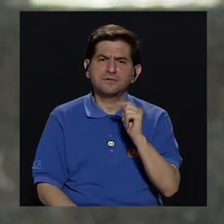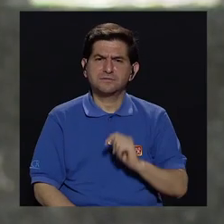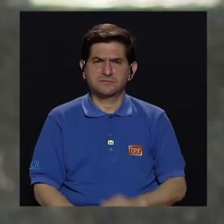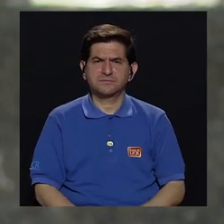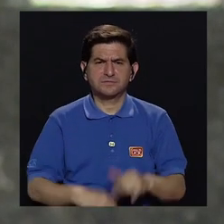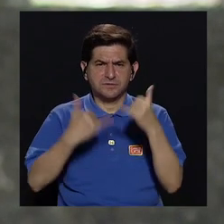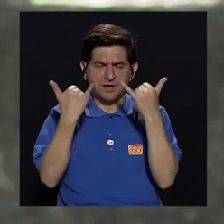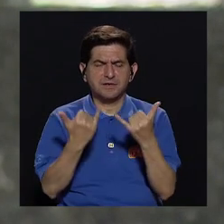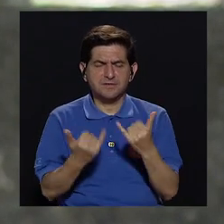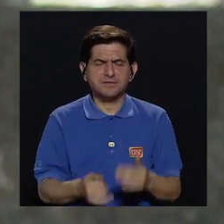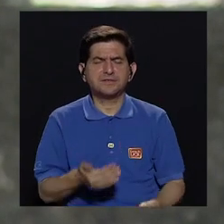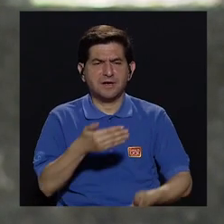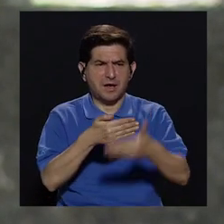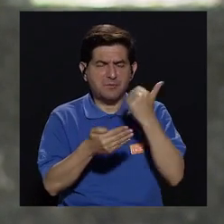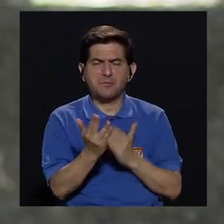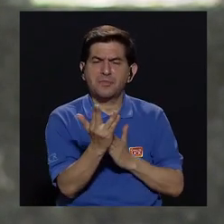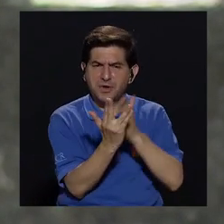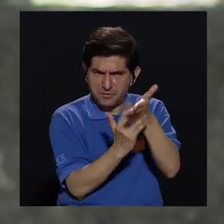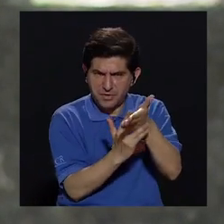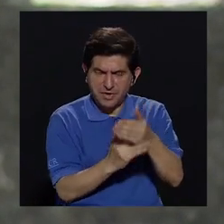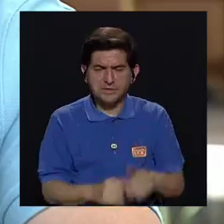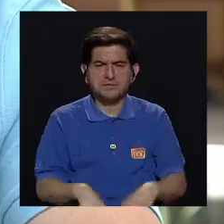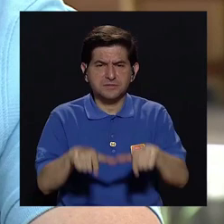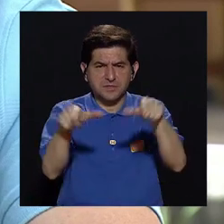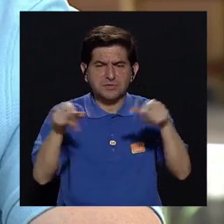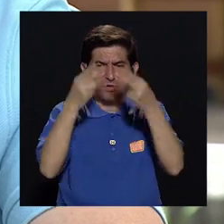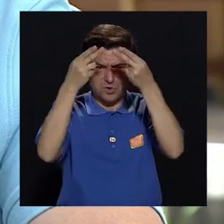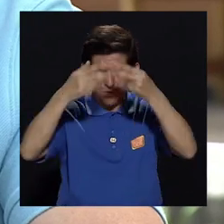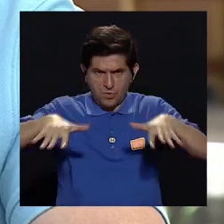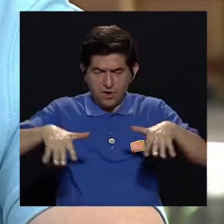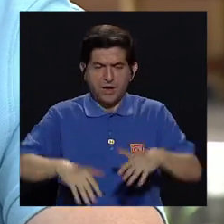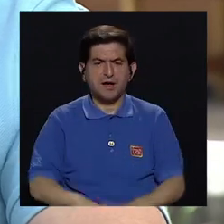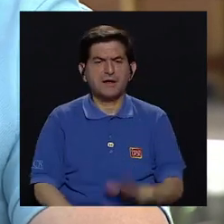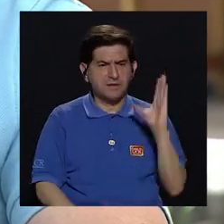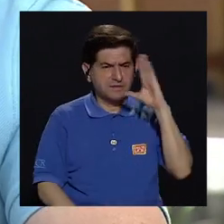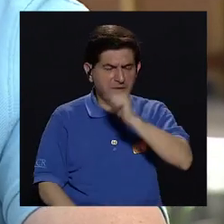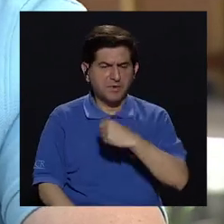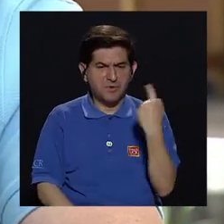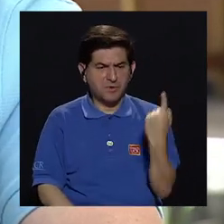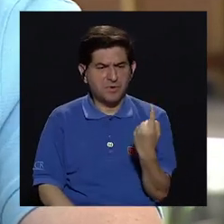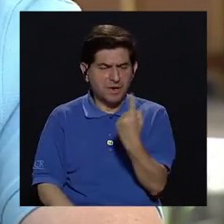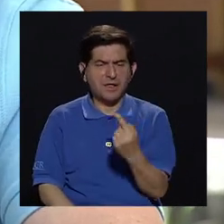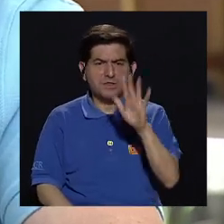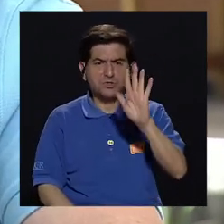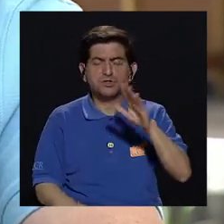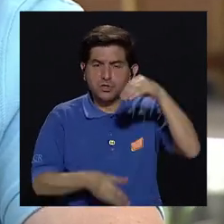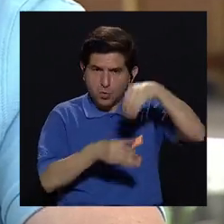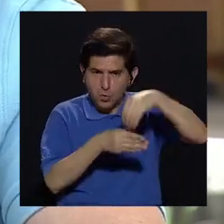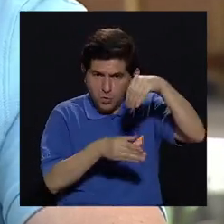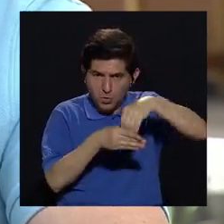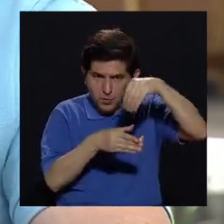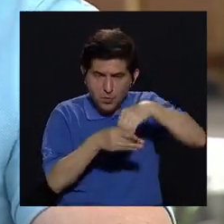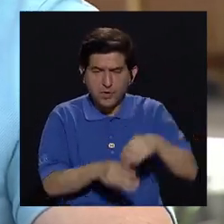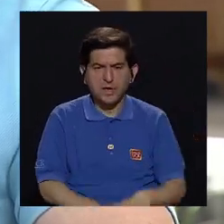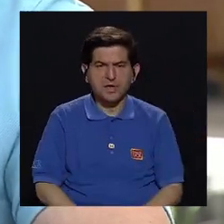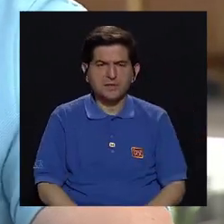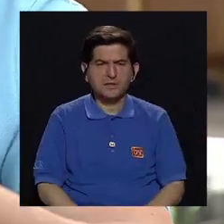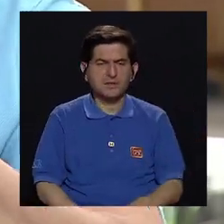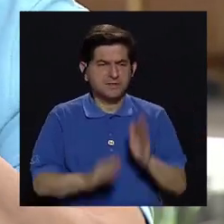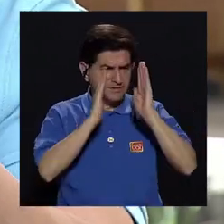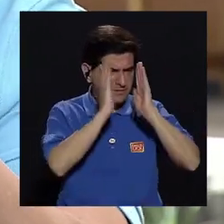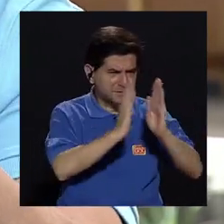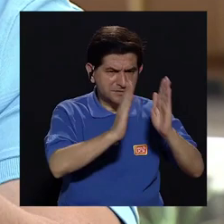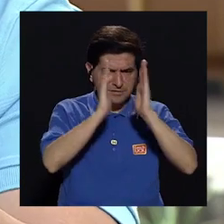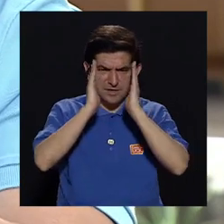y bueno, ya por un acceso previo que tuve a la página, me di cuenta que cada uno de estos 5 componentes va como